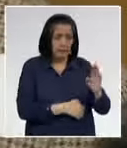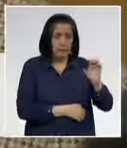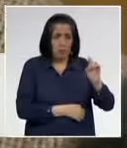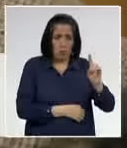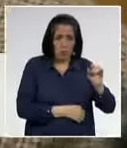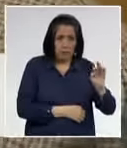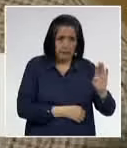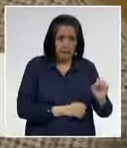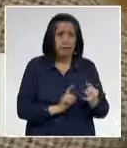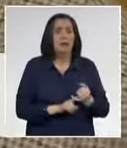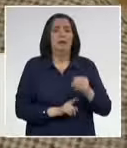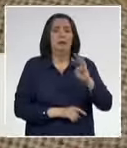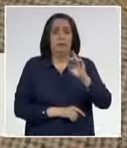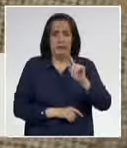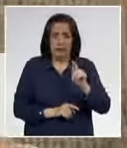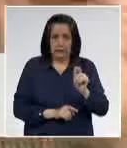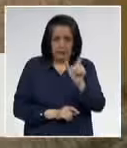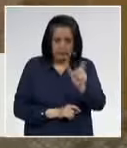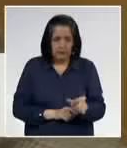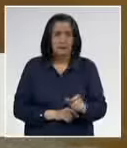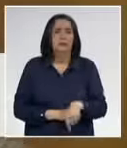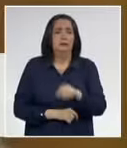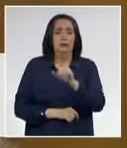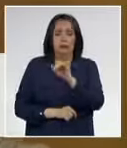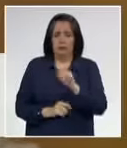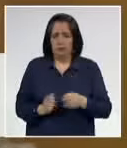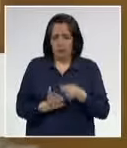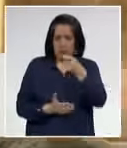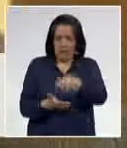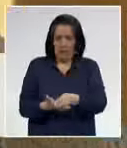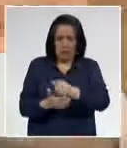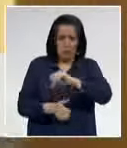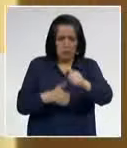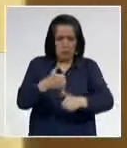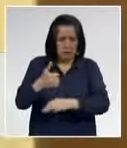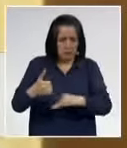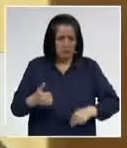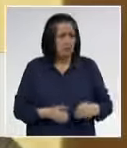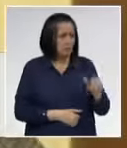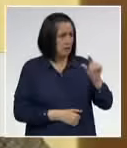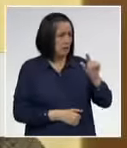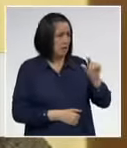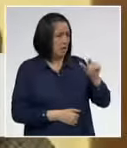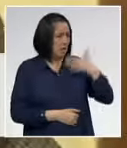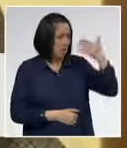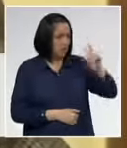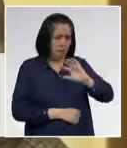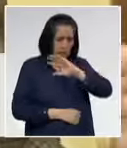y Barata, y Nostre, le hemos pagado a este viceministro, pero a García ni un centavo, nunca.